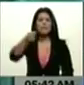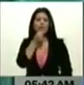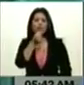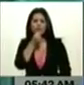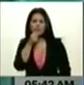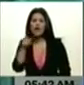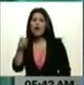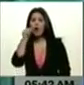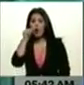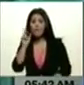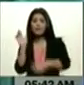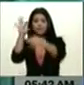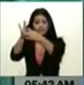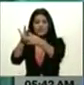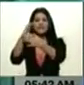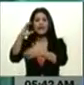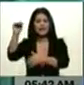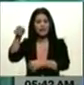el documental